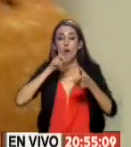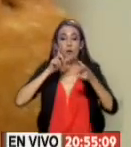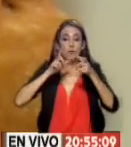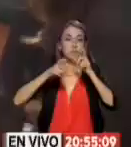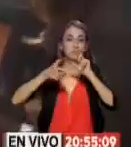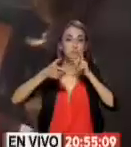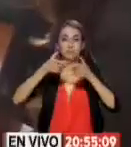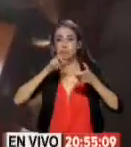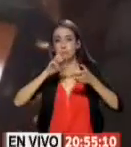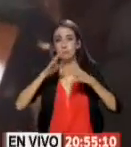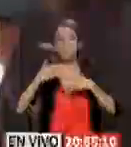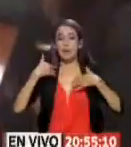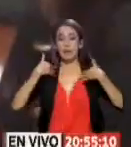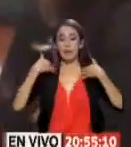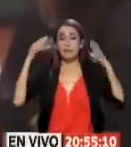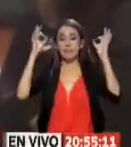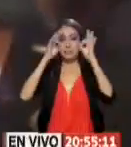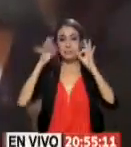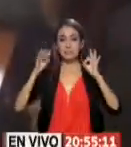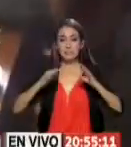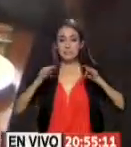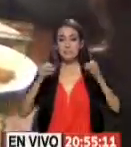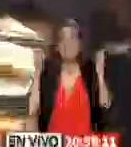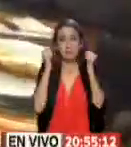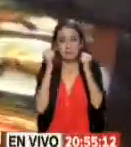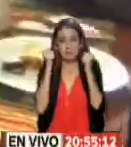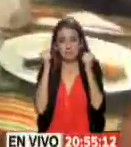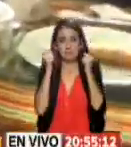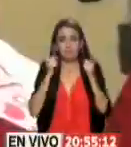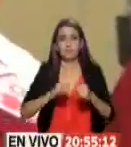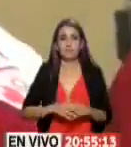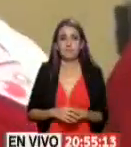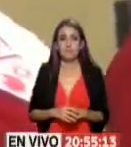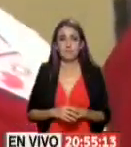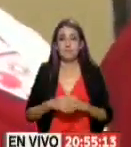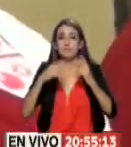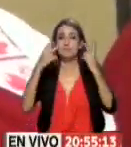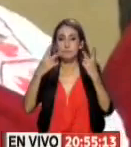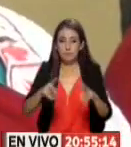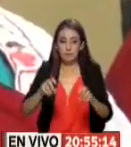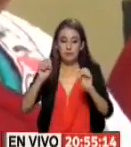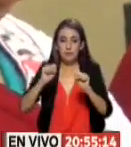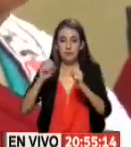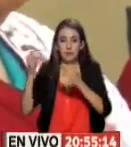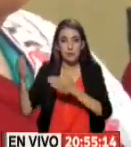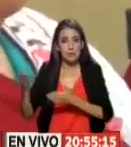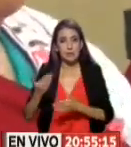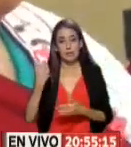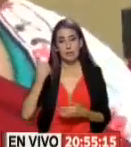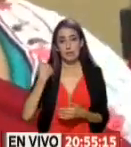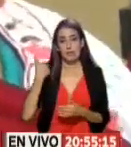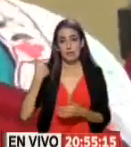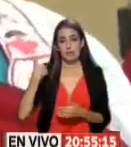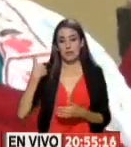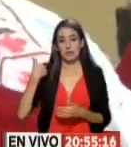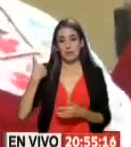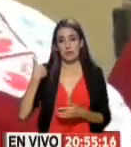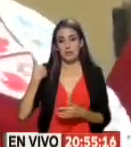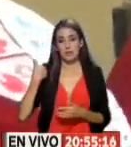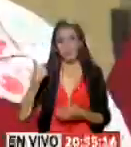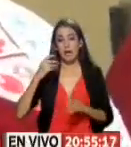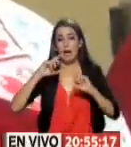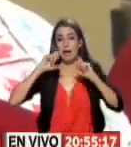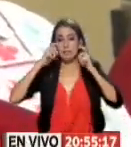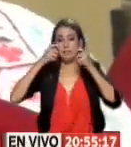que sirven para renovar energías y combatir el frío del Taita Chimborazo. También original tenemos habitas con